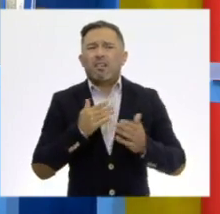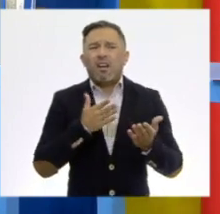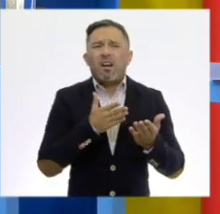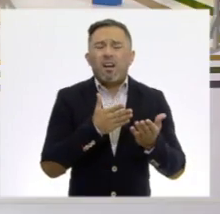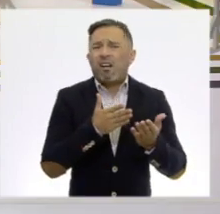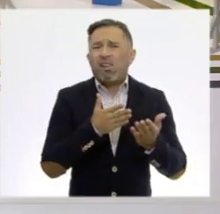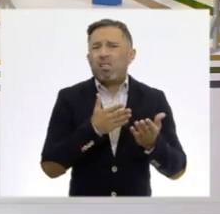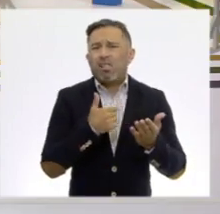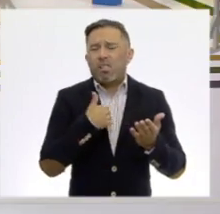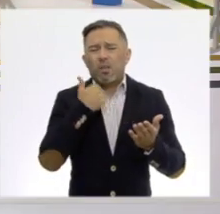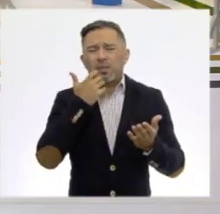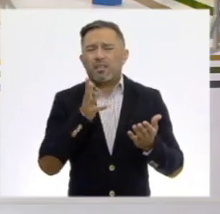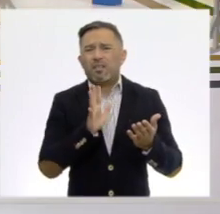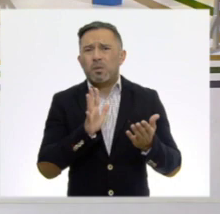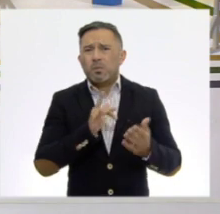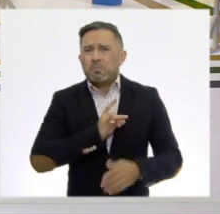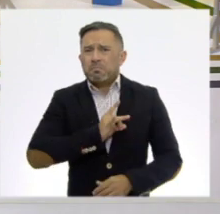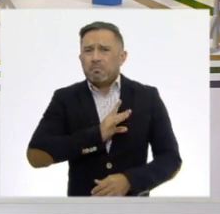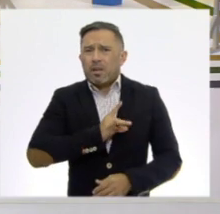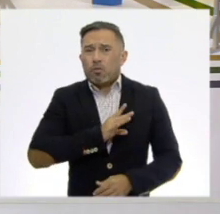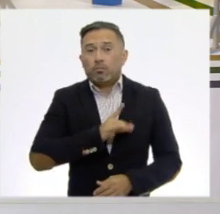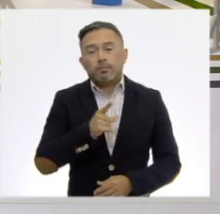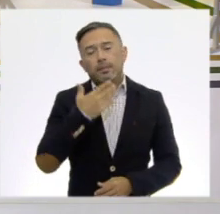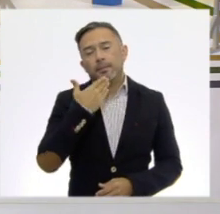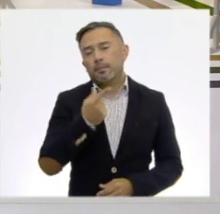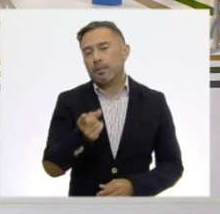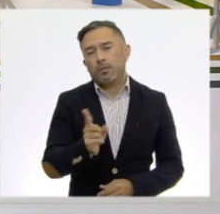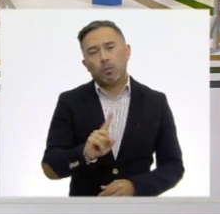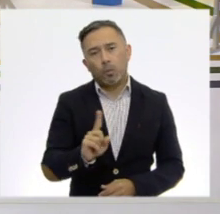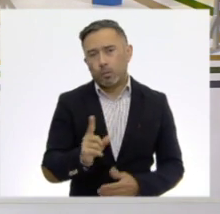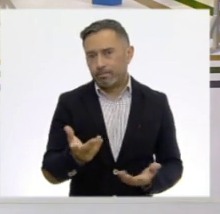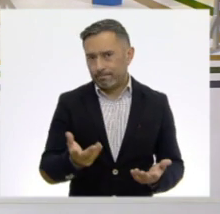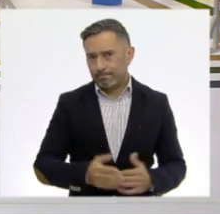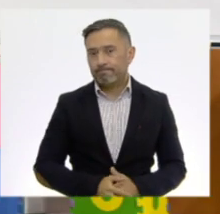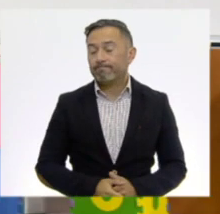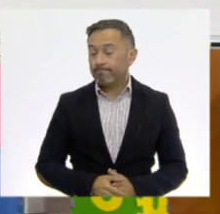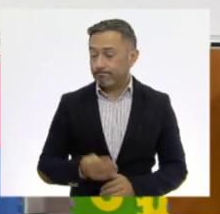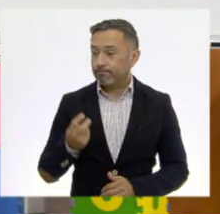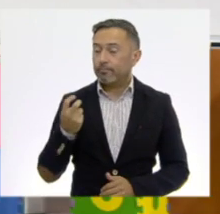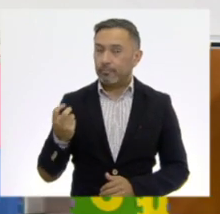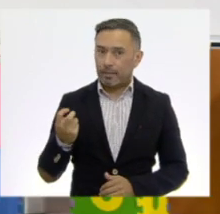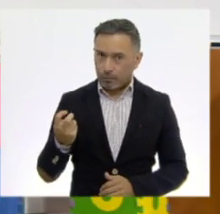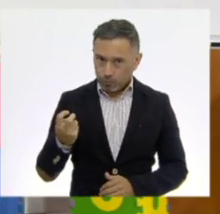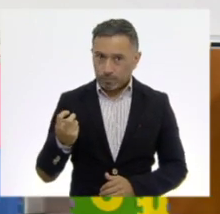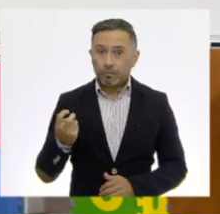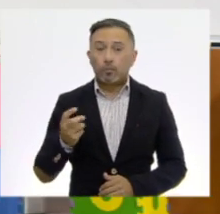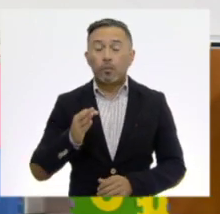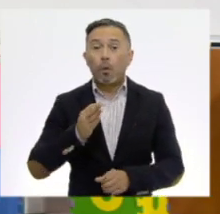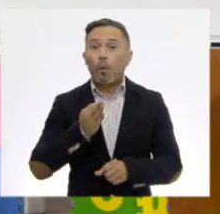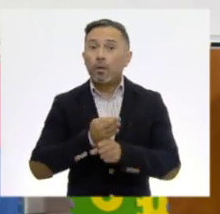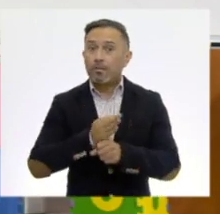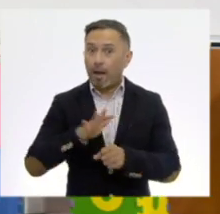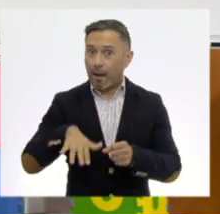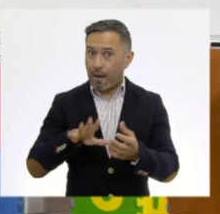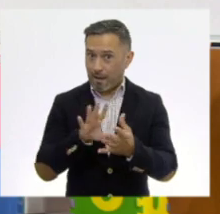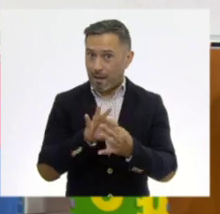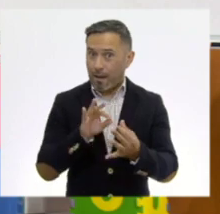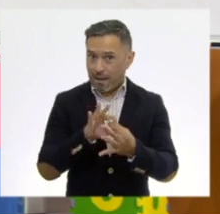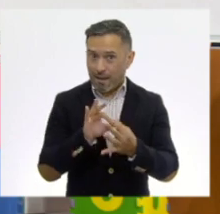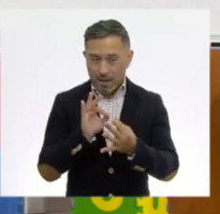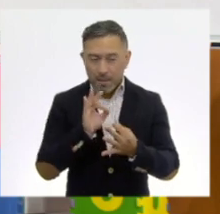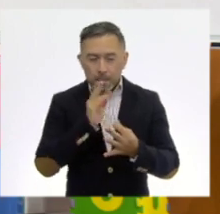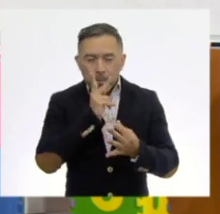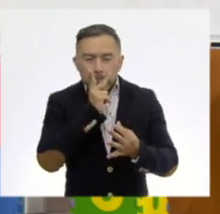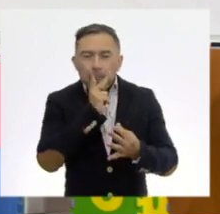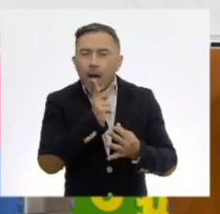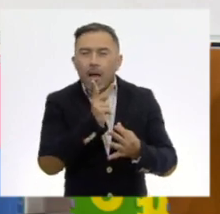no. Exacto, y entonces eso de lo que acabamos de hablar tiene un nombre, ¿verdad? ¿Tú